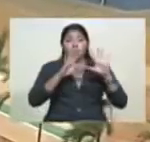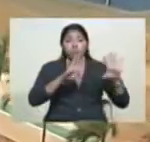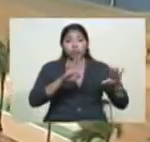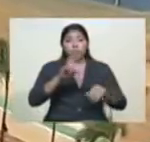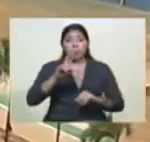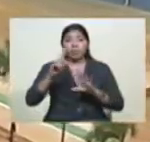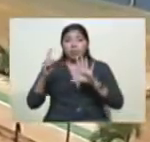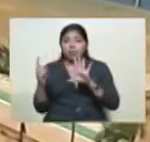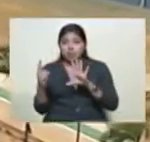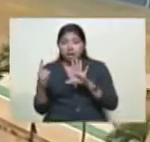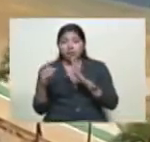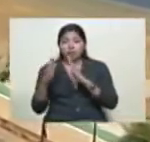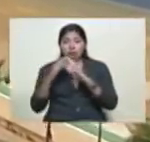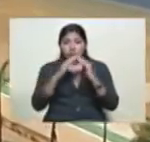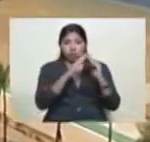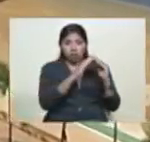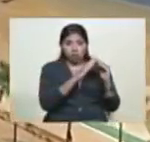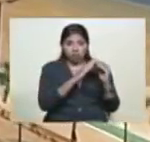33.926 viviendas.